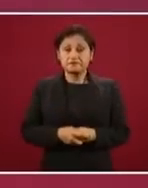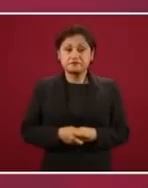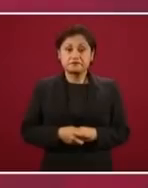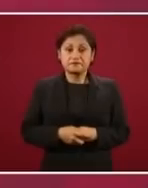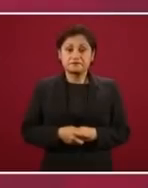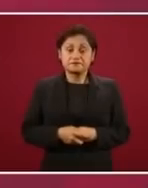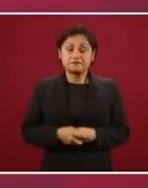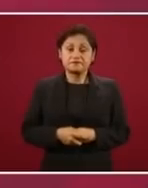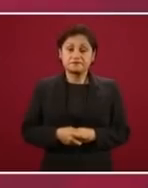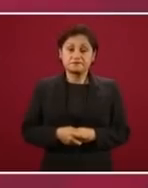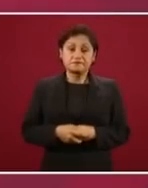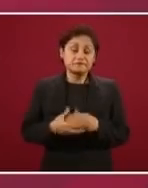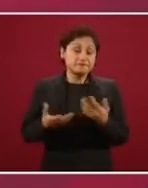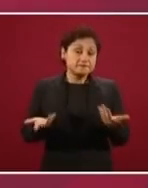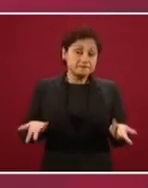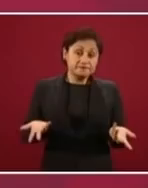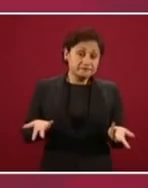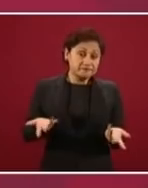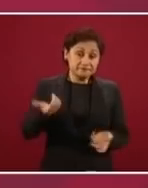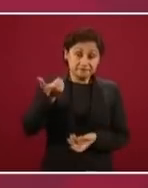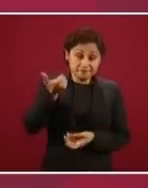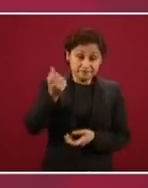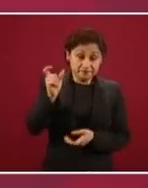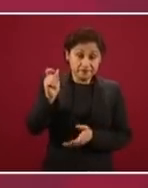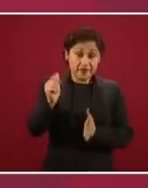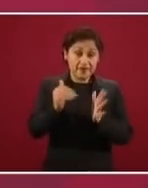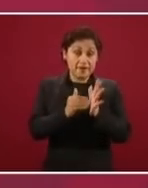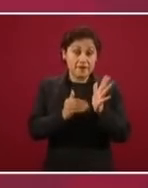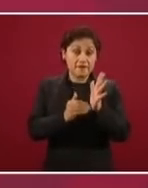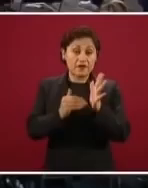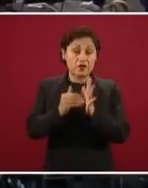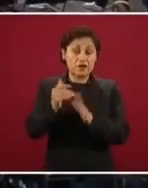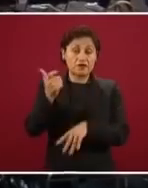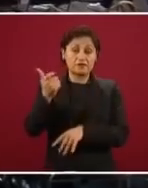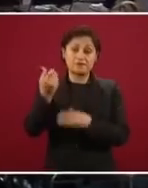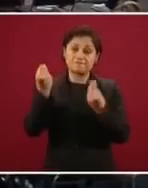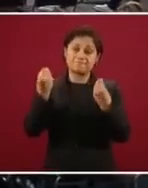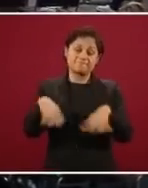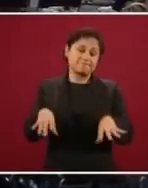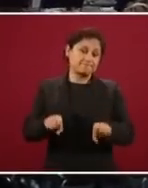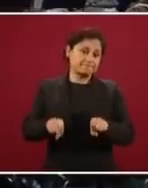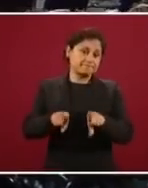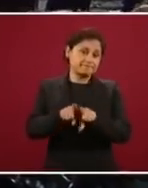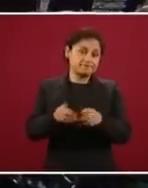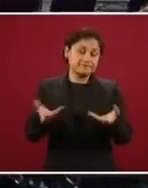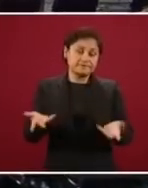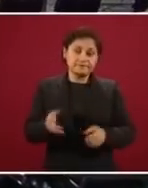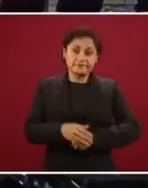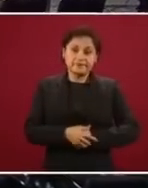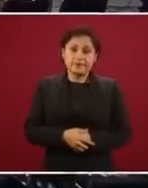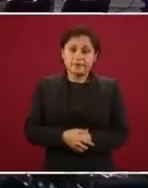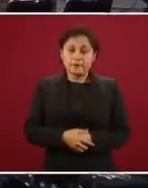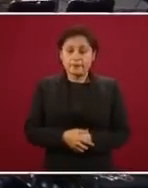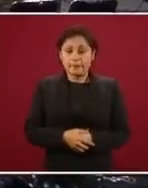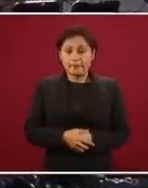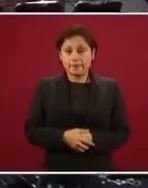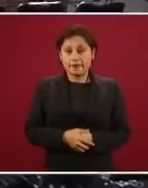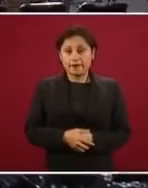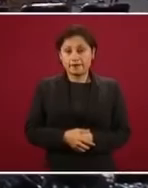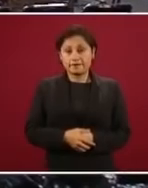se pierden más de 20 mil millones de pesos y que no es